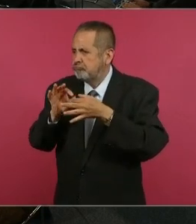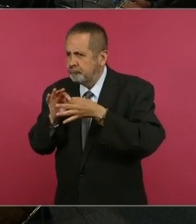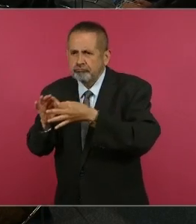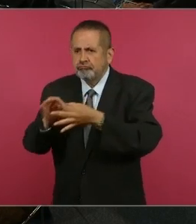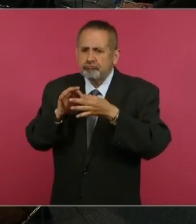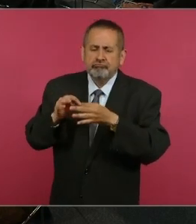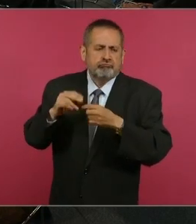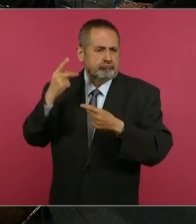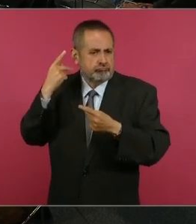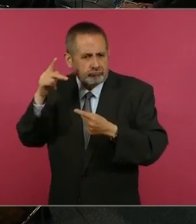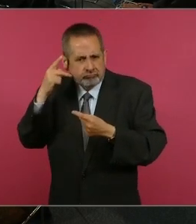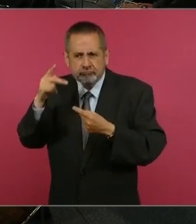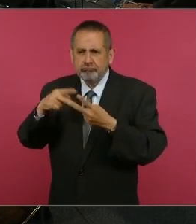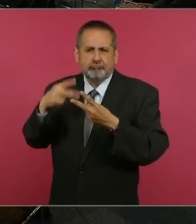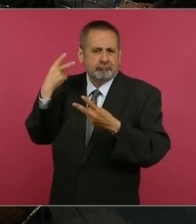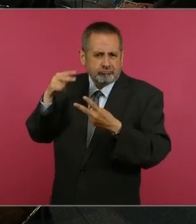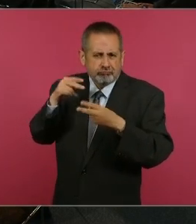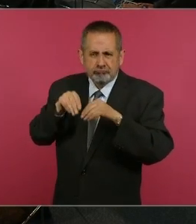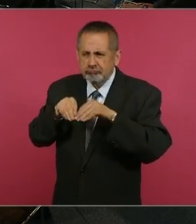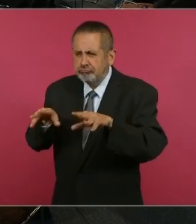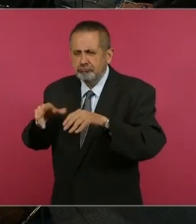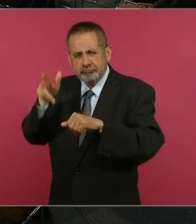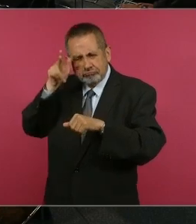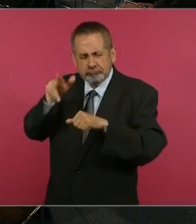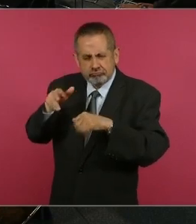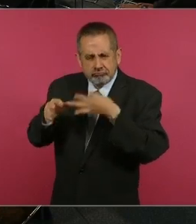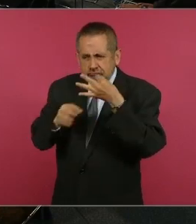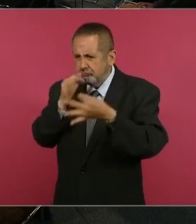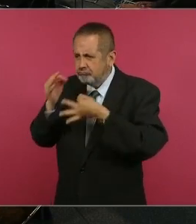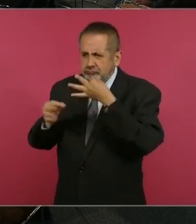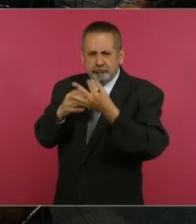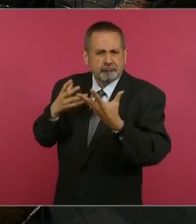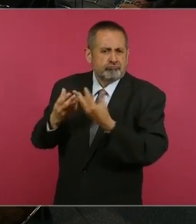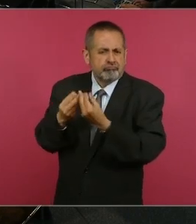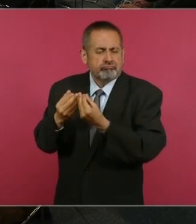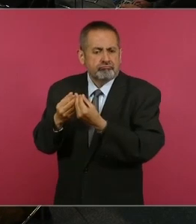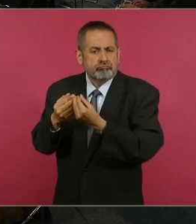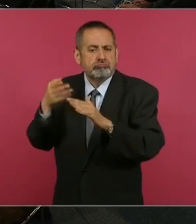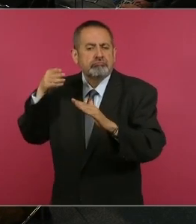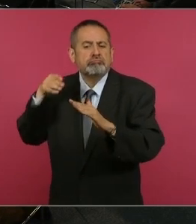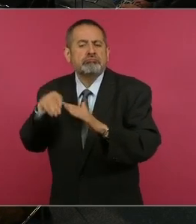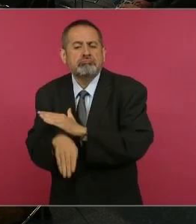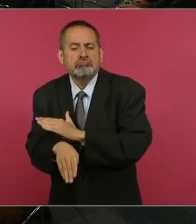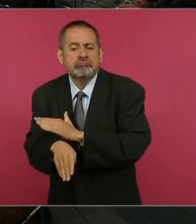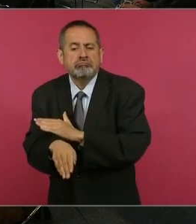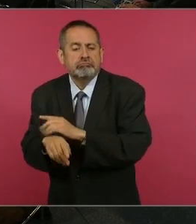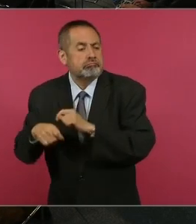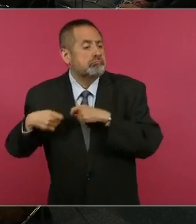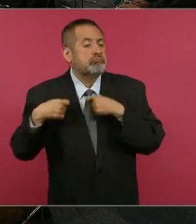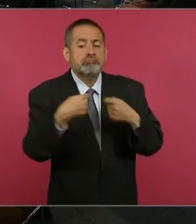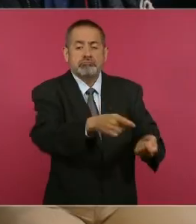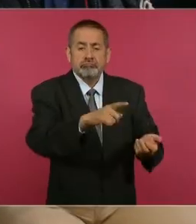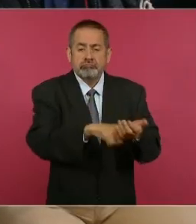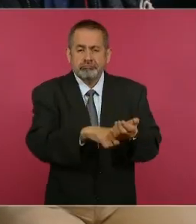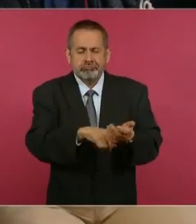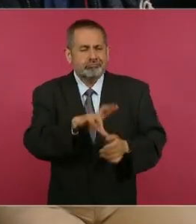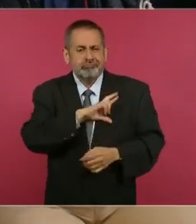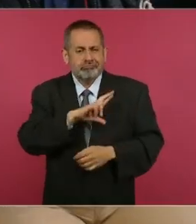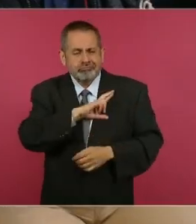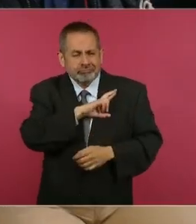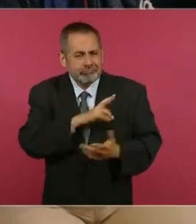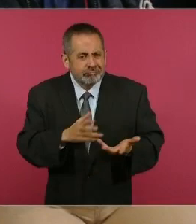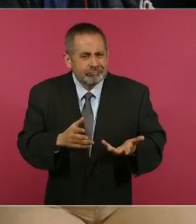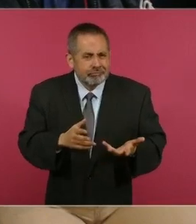Tlaxcala, Puebla, parte de Veracruz, Hidalgo, se vino abajo. Entonces, y